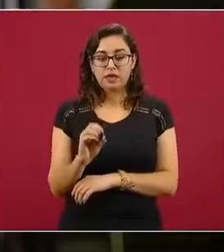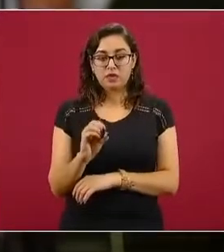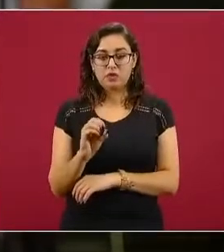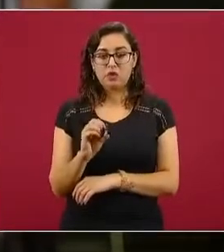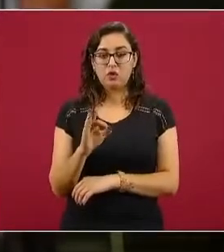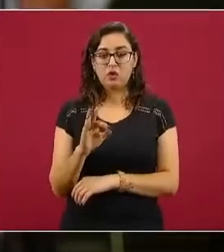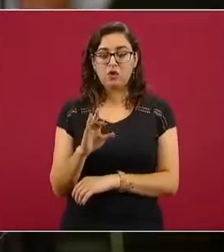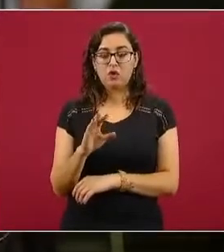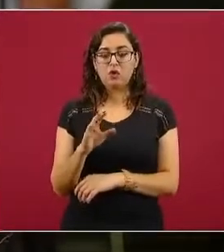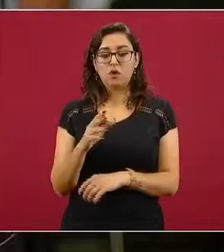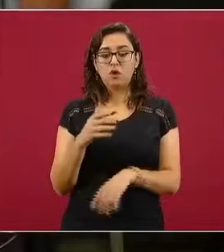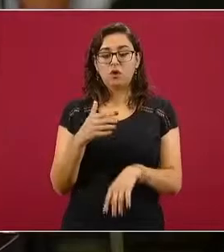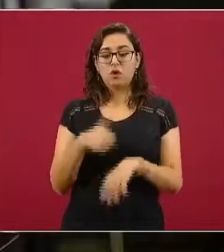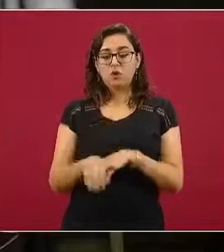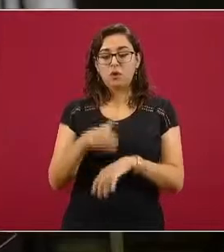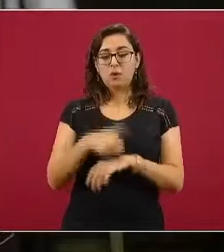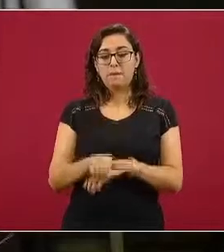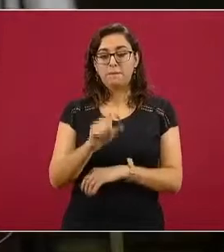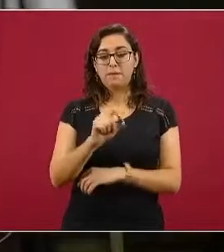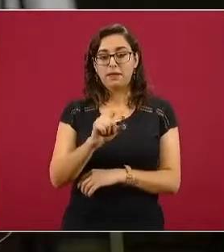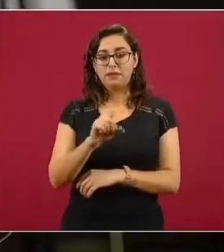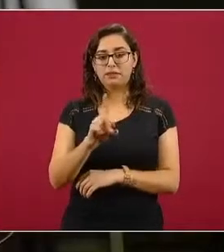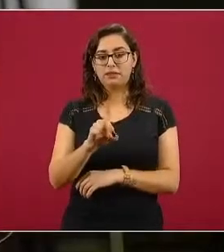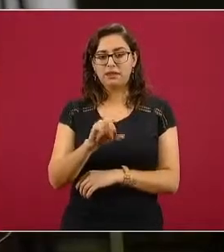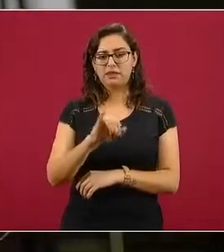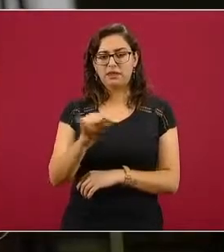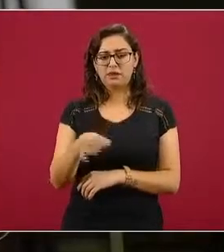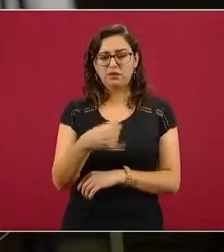con la clave